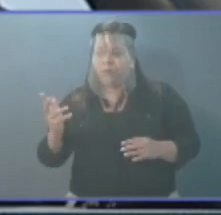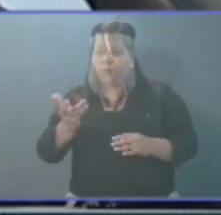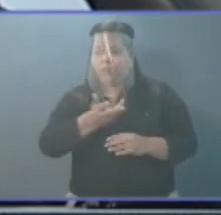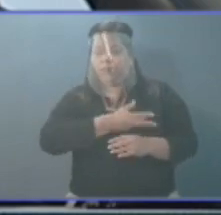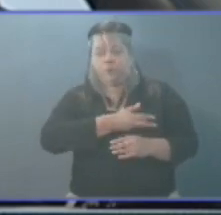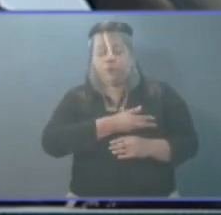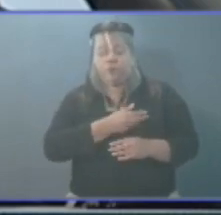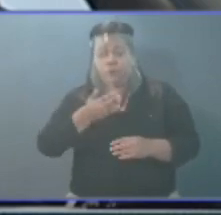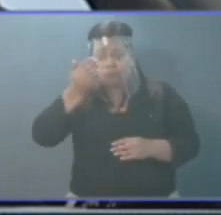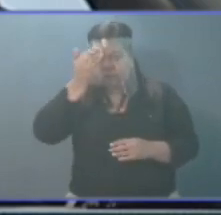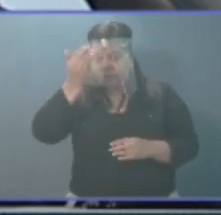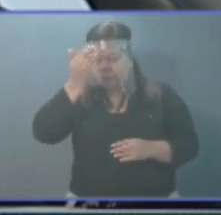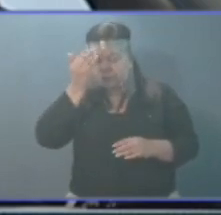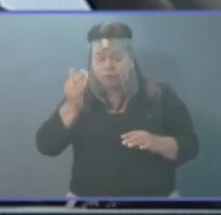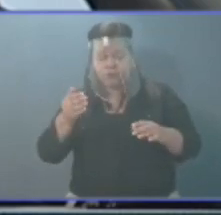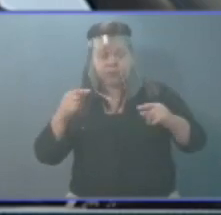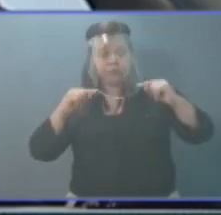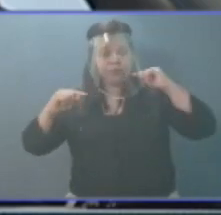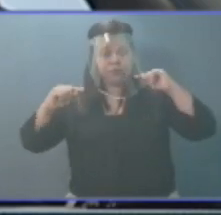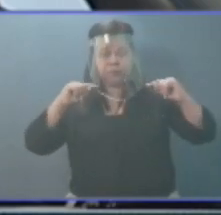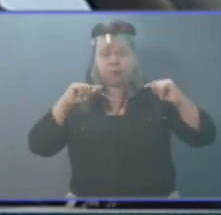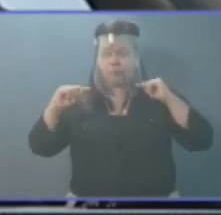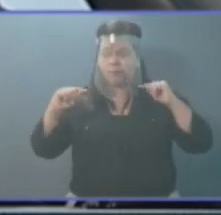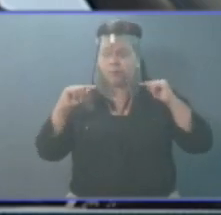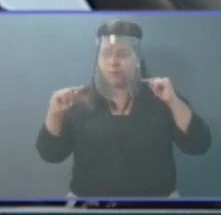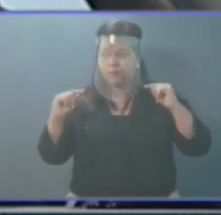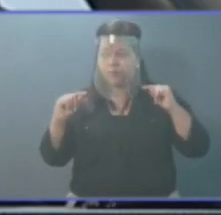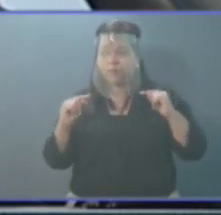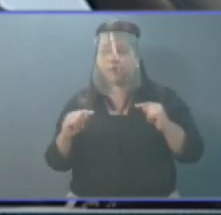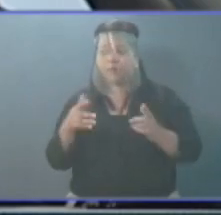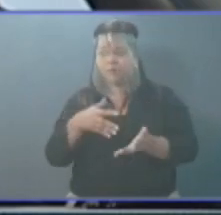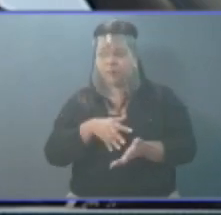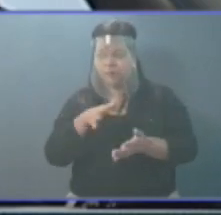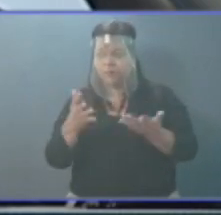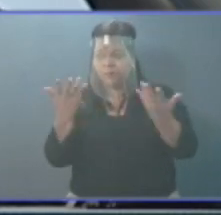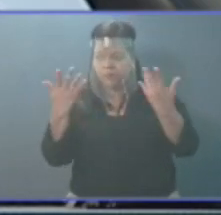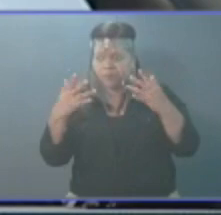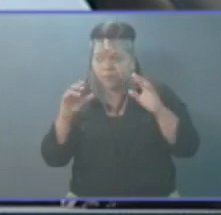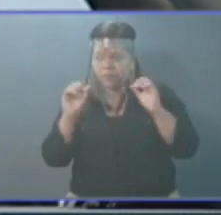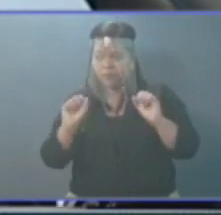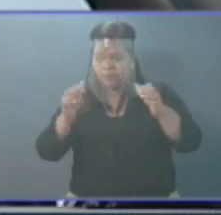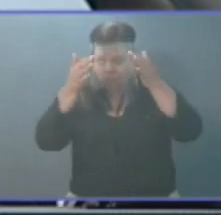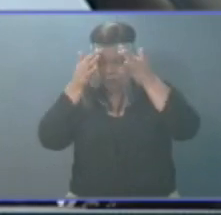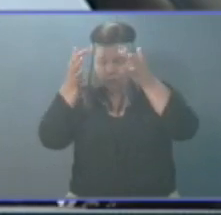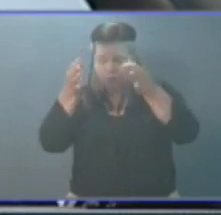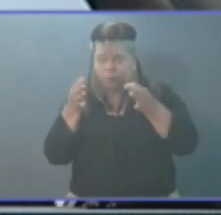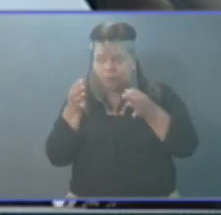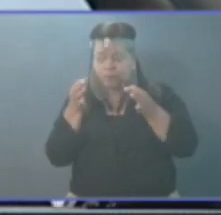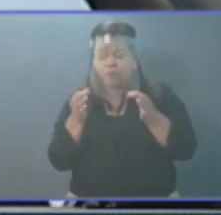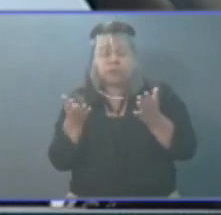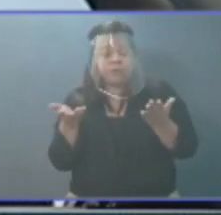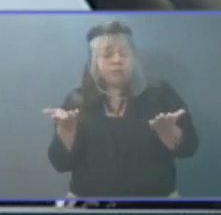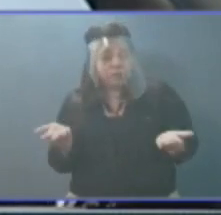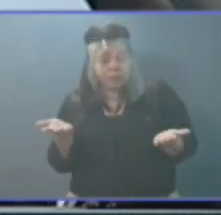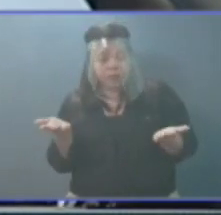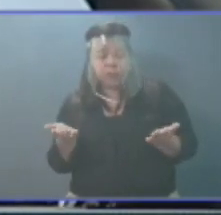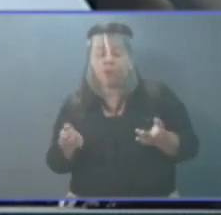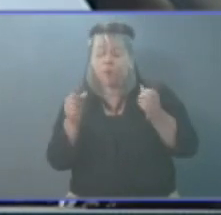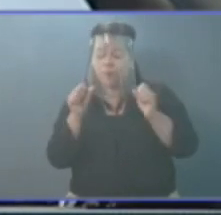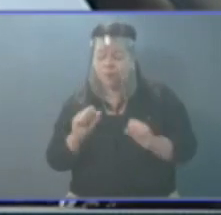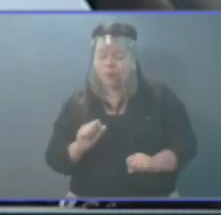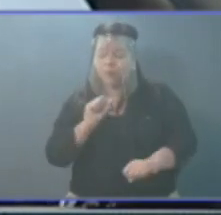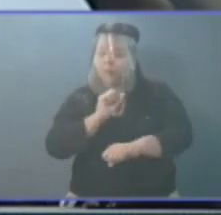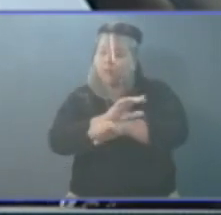las autoridades del órgano ejecutivo deben brindar protección a la población, dictamina en el sentido de recomendarle